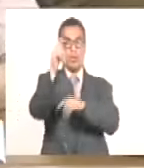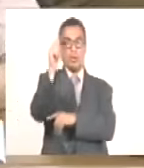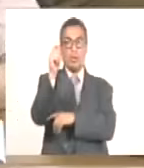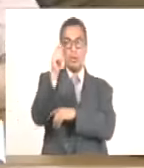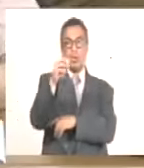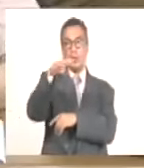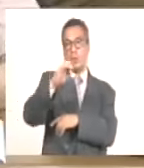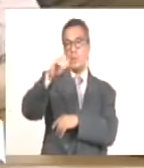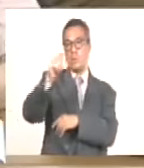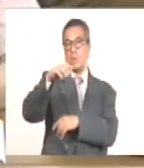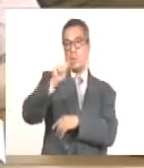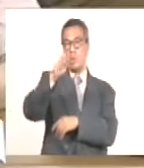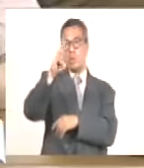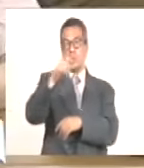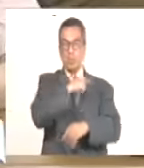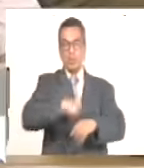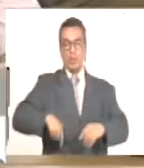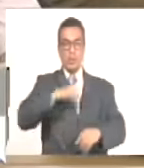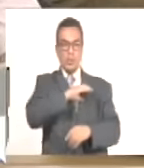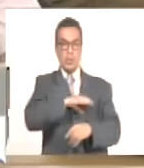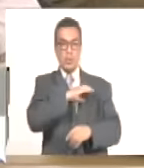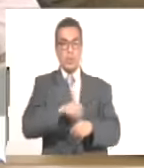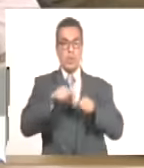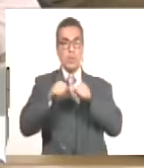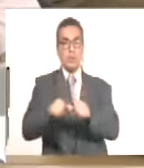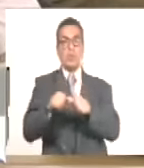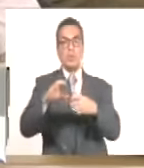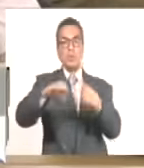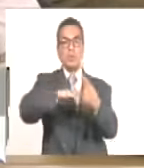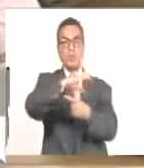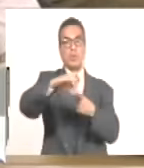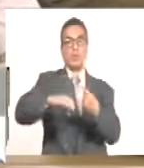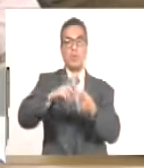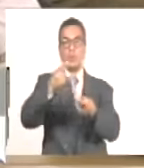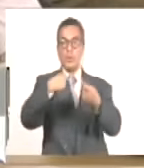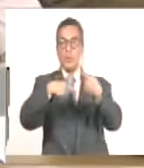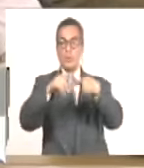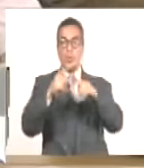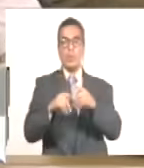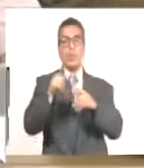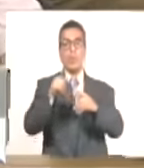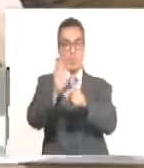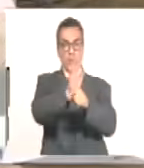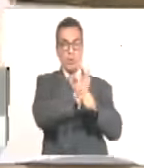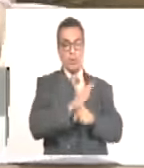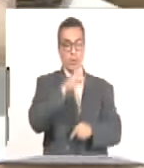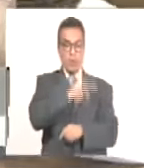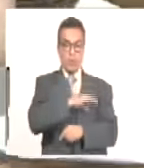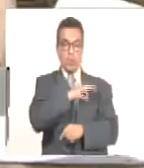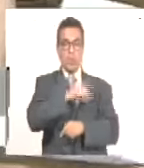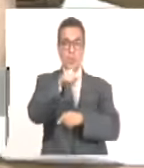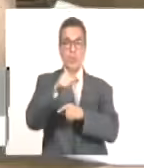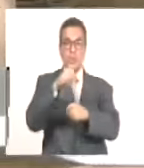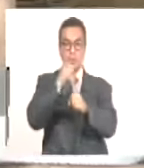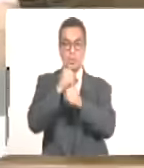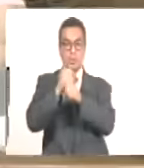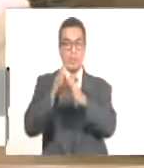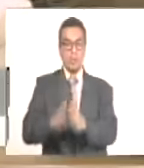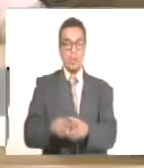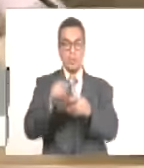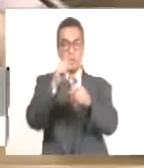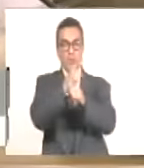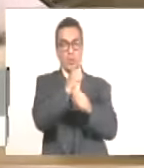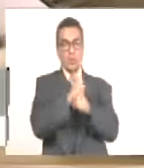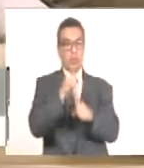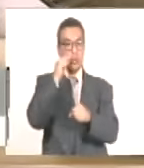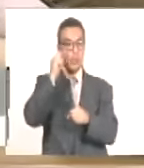diputado Cristóbal Jiménez, presidente de la Comisión Permanente de Cultura y Recreación, mediante la social al trabajador y a la